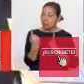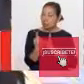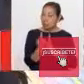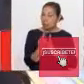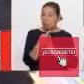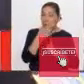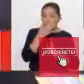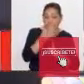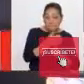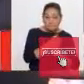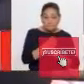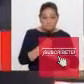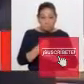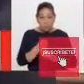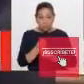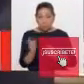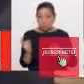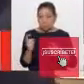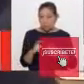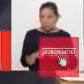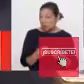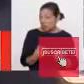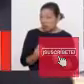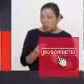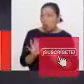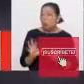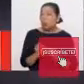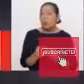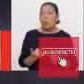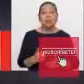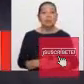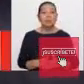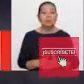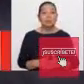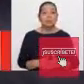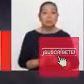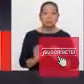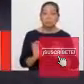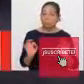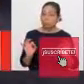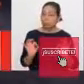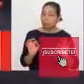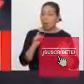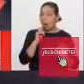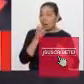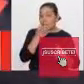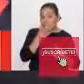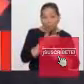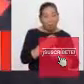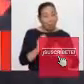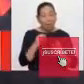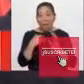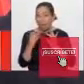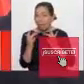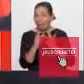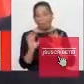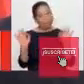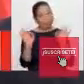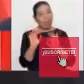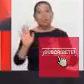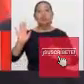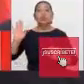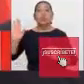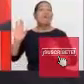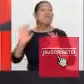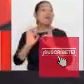los secuestradores o el nexo de esta comunicación fue la familia? No, nosotros en ningún momento nos hemos comunicado con los secuestradores, no. Los secuestradores se comunicaban